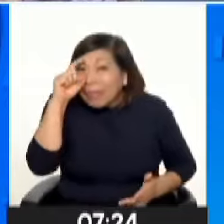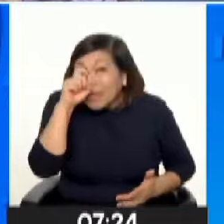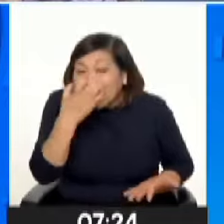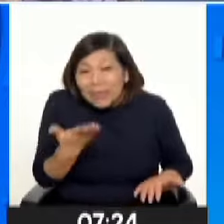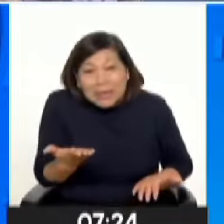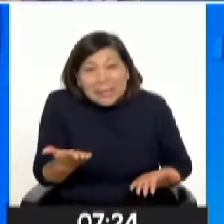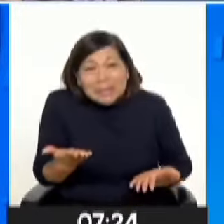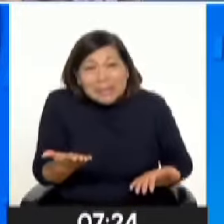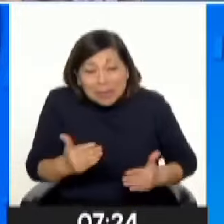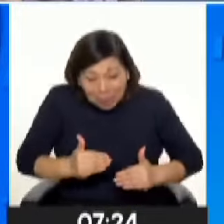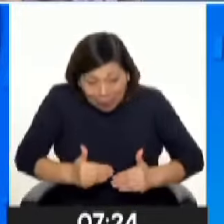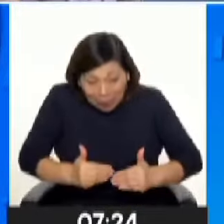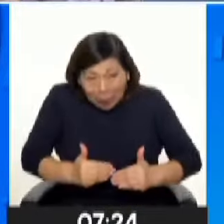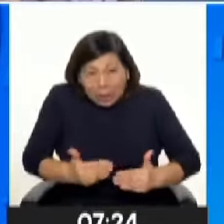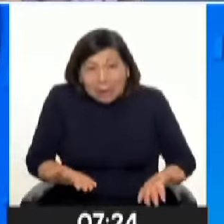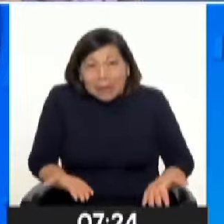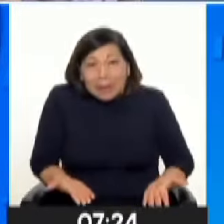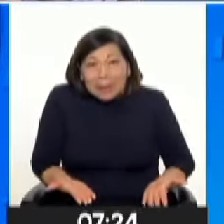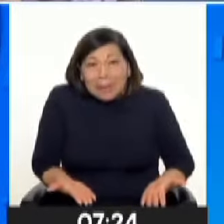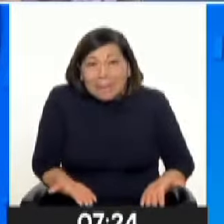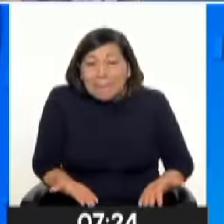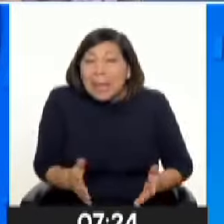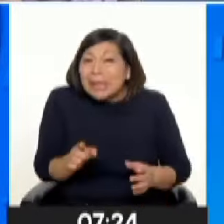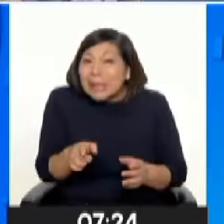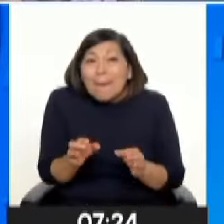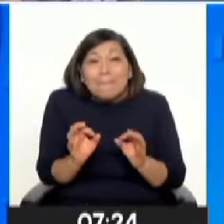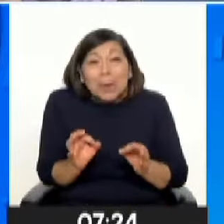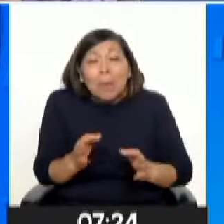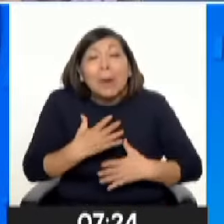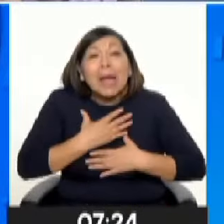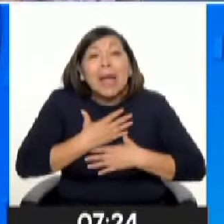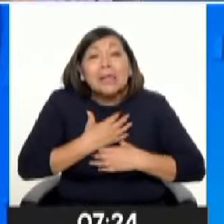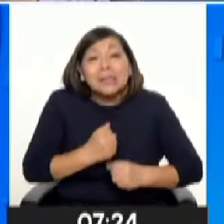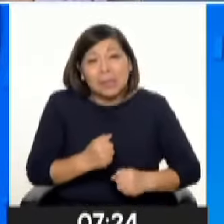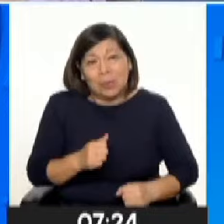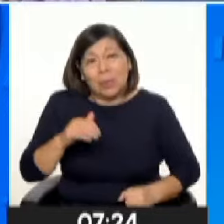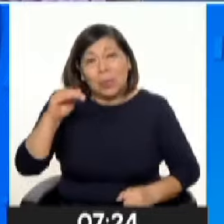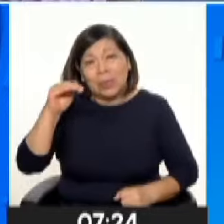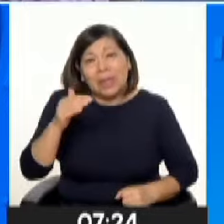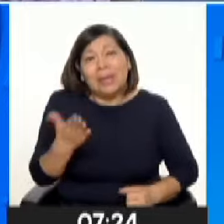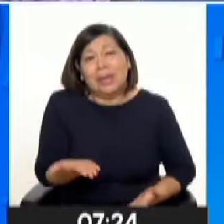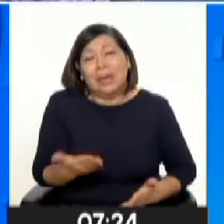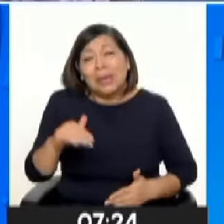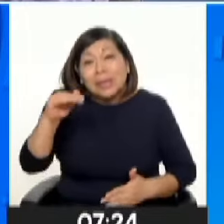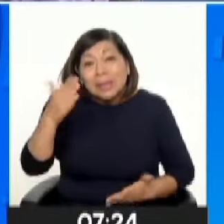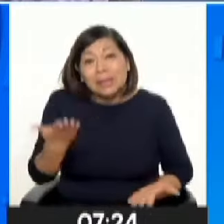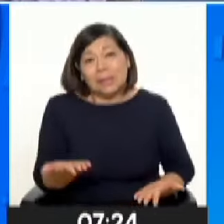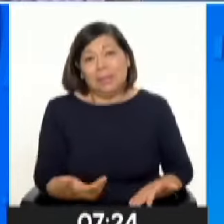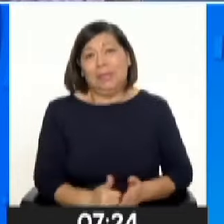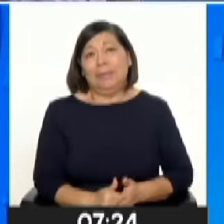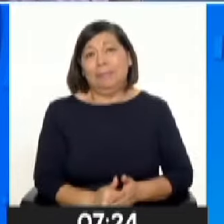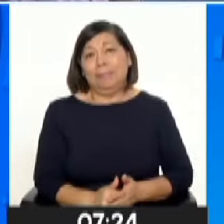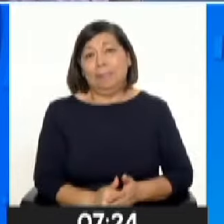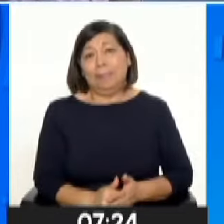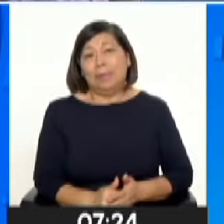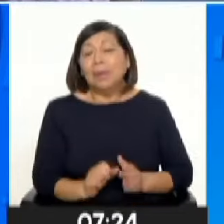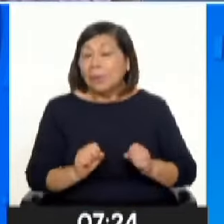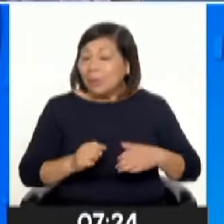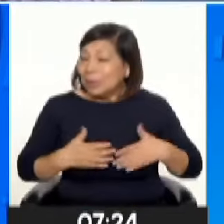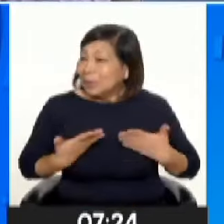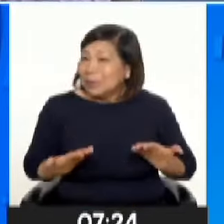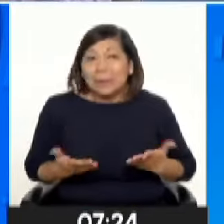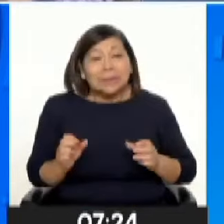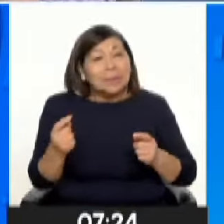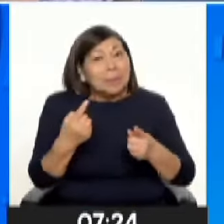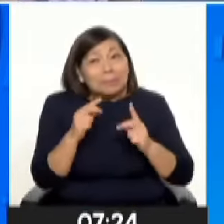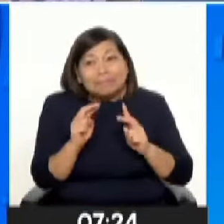Esos embarazos serían de gran riesgo para la salud de la madre, de esta niña, y del posible, del niño